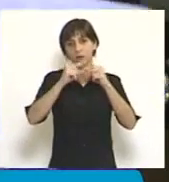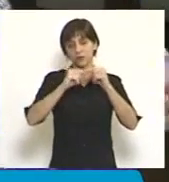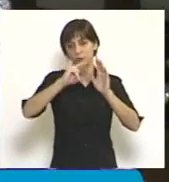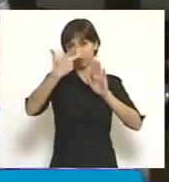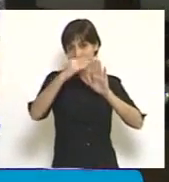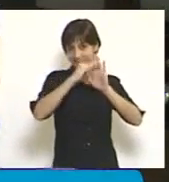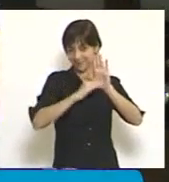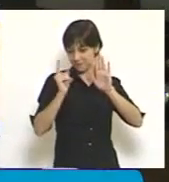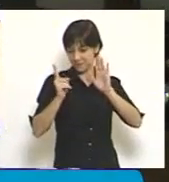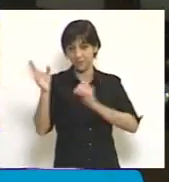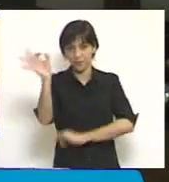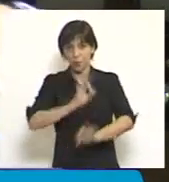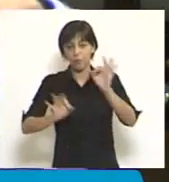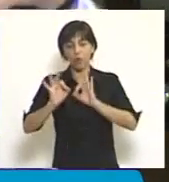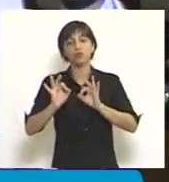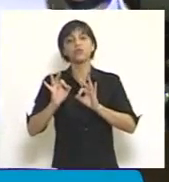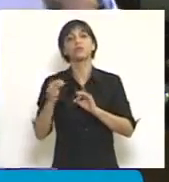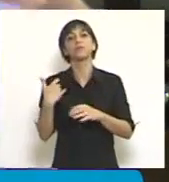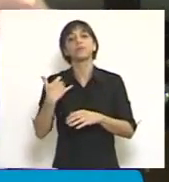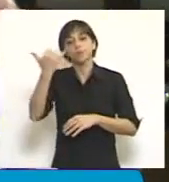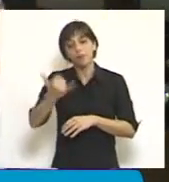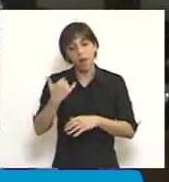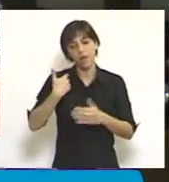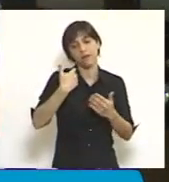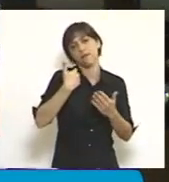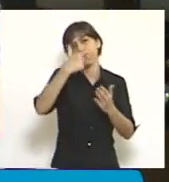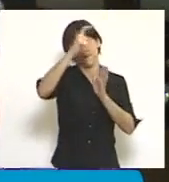propia atribución de designar.